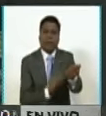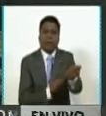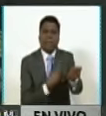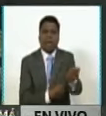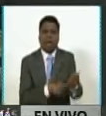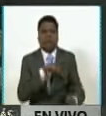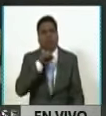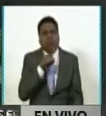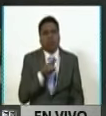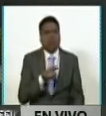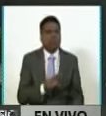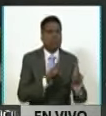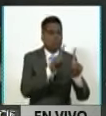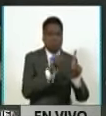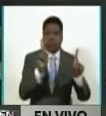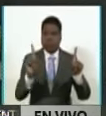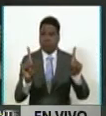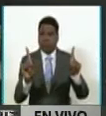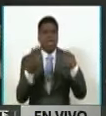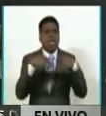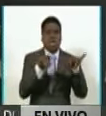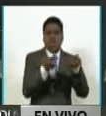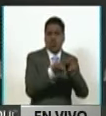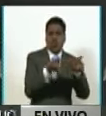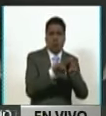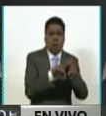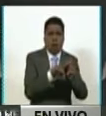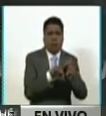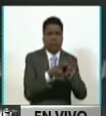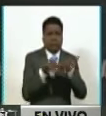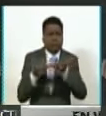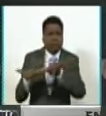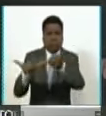tú a tú, de vis a vis.